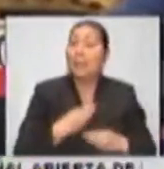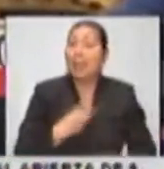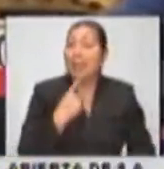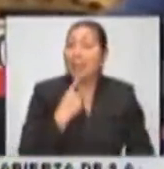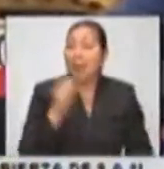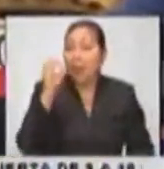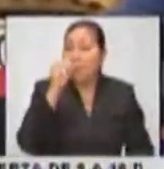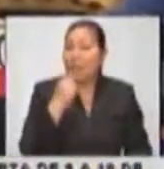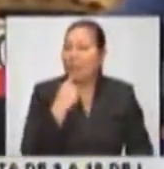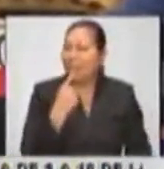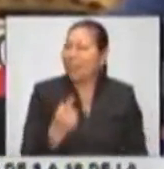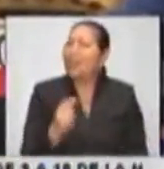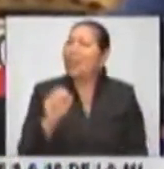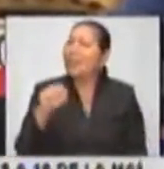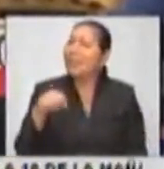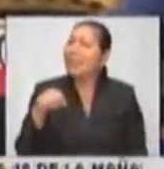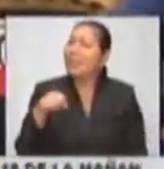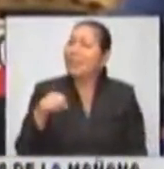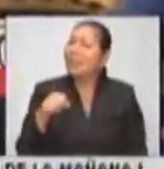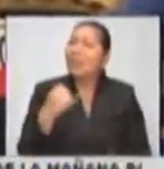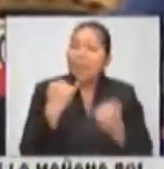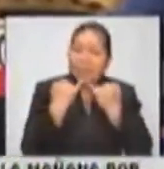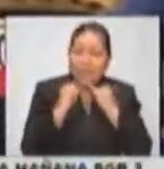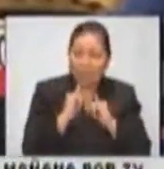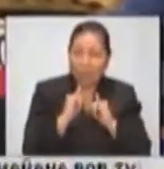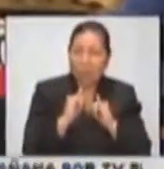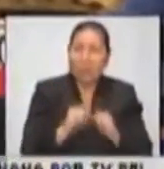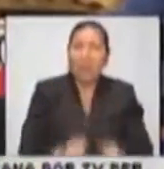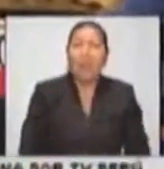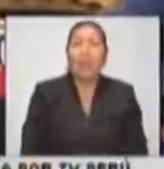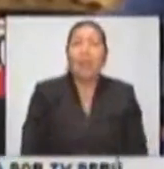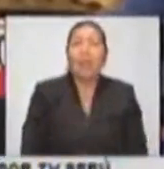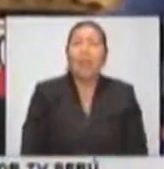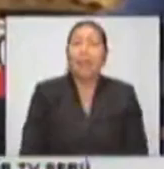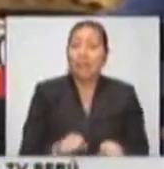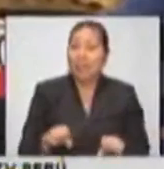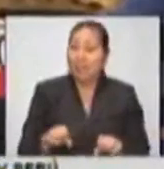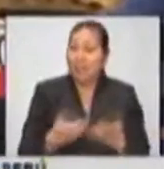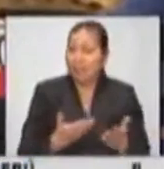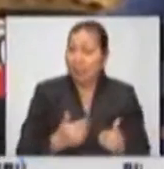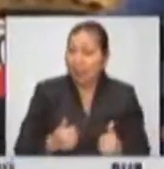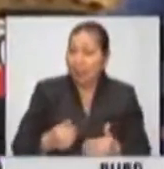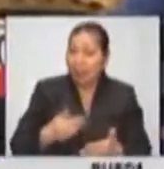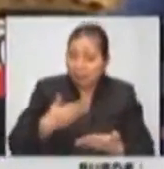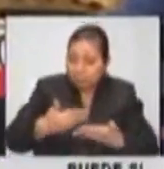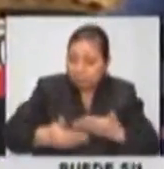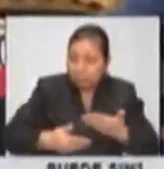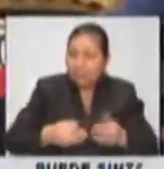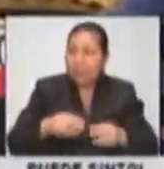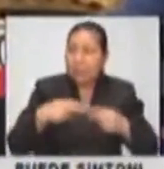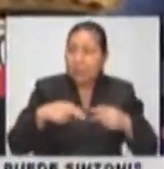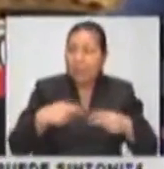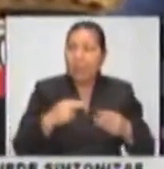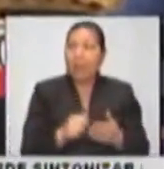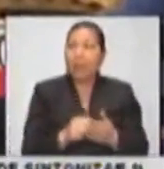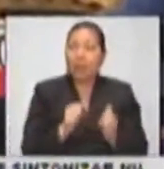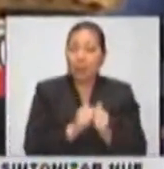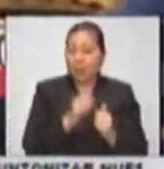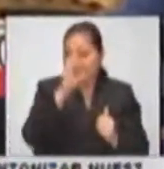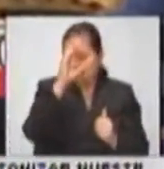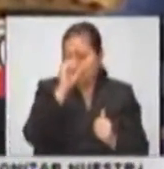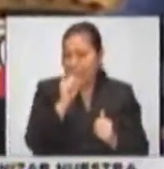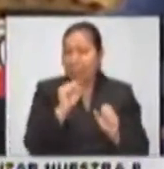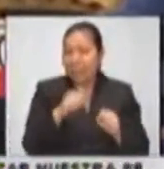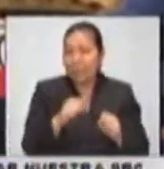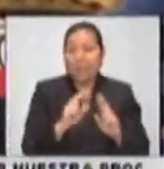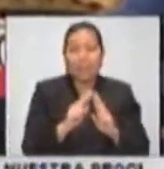esa oportunidad dijeron que sí iban a hacer un informe. Yo quisiera saber si le estamos haciendo seguimiento a través de Cancillería con los embajadores,